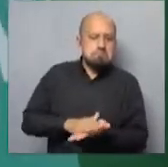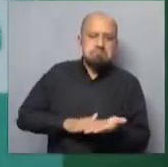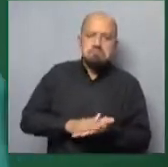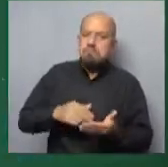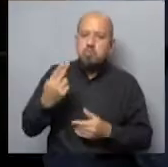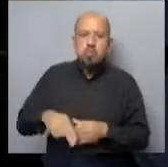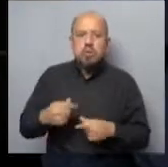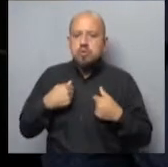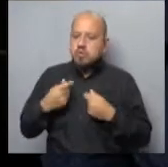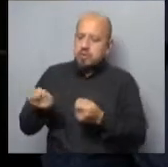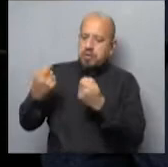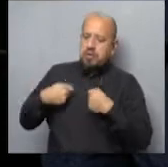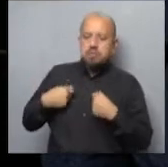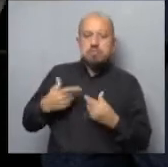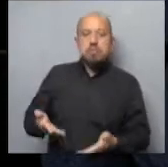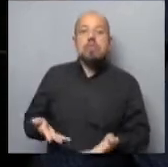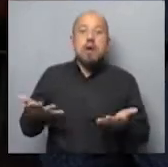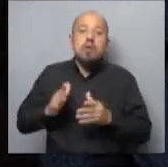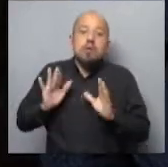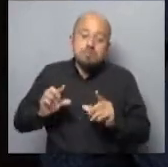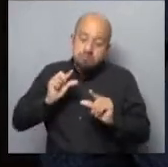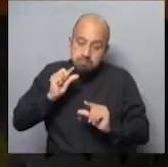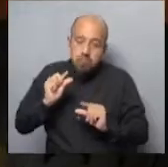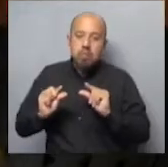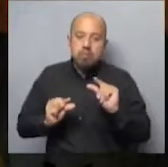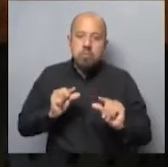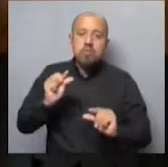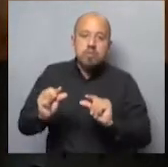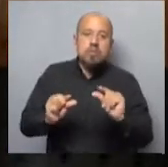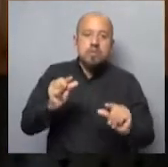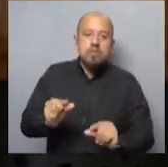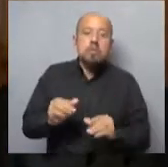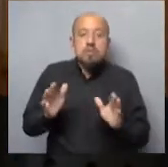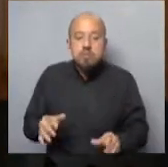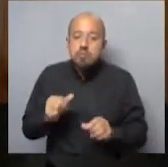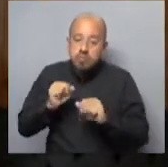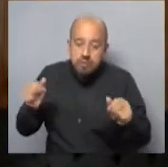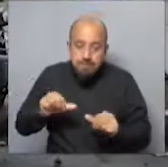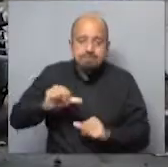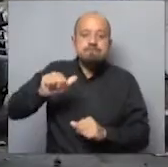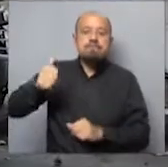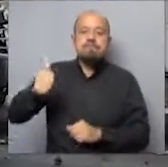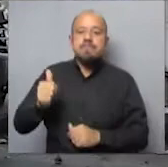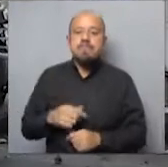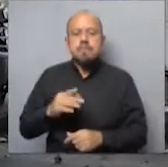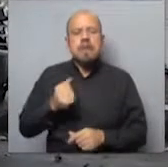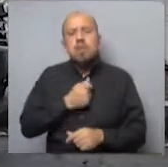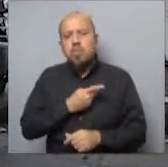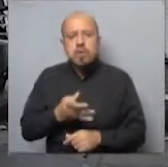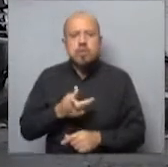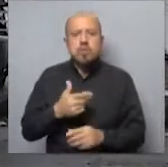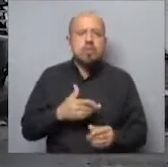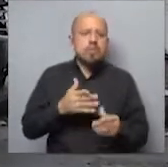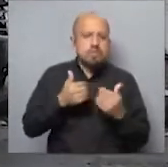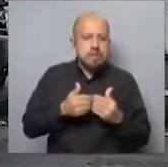nada por nosotros. Y ahora se está abriendo una puerta como para poder empezar a lograr alguna cosa. ¿Hace cuánto que se empezaron a